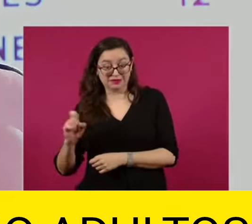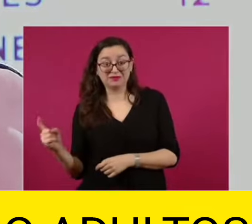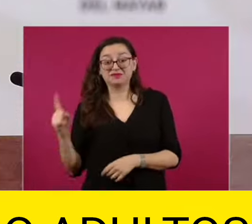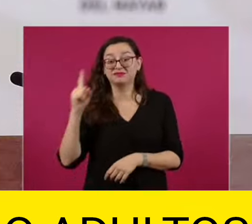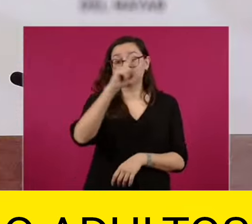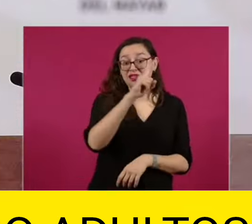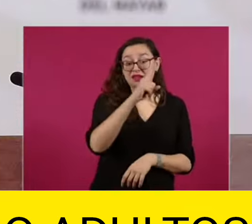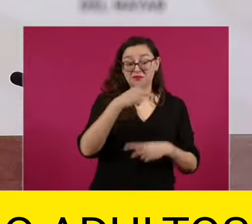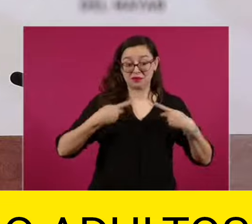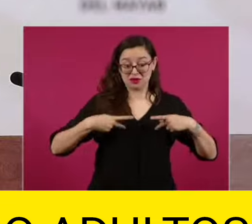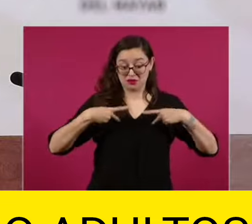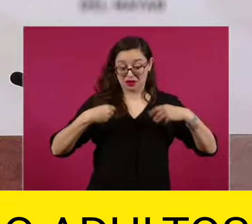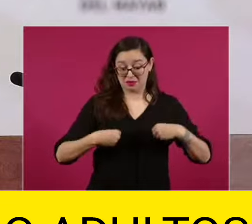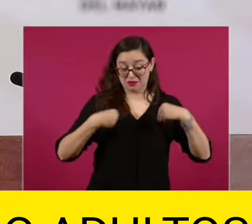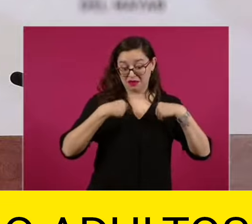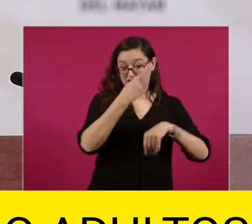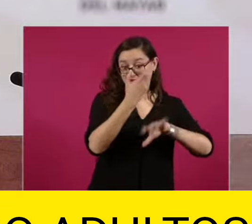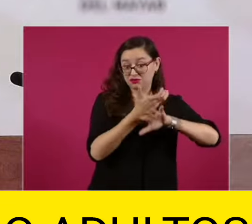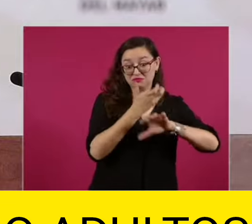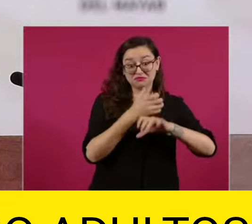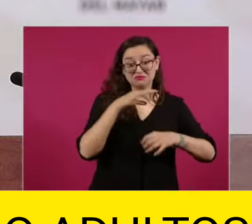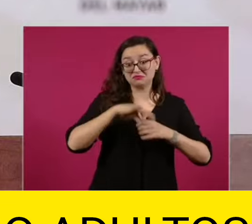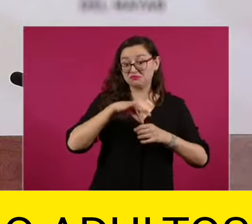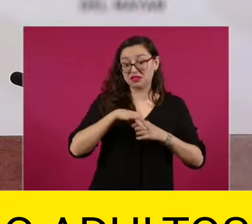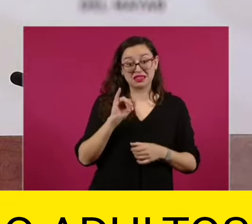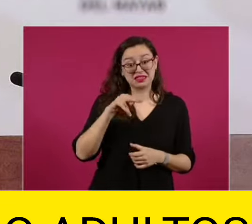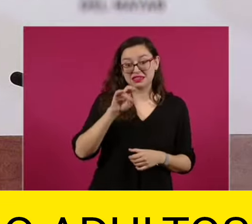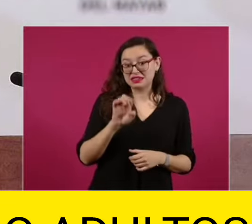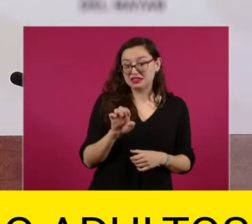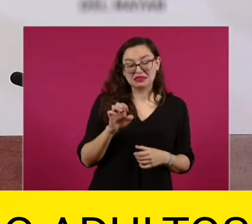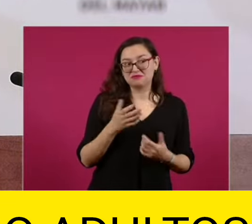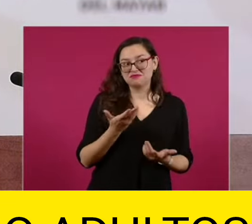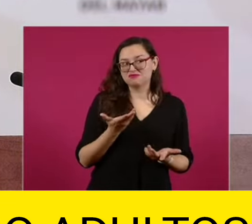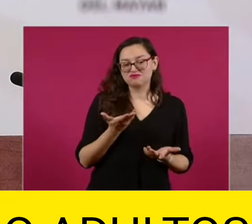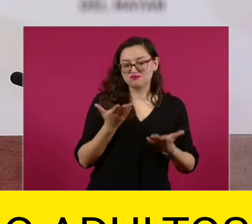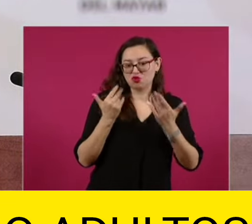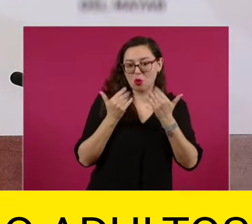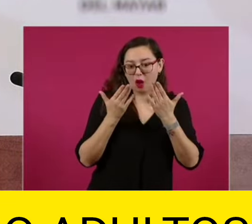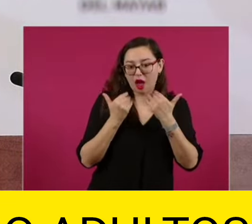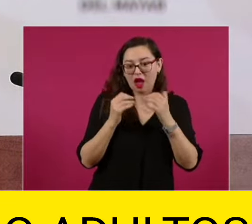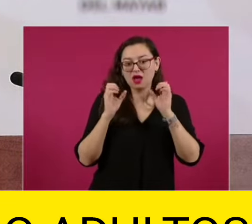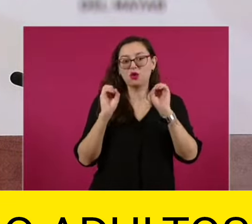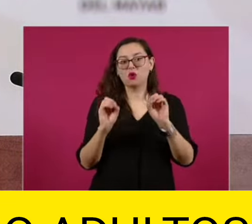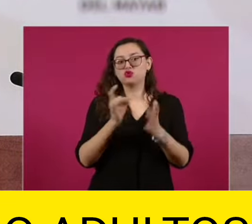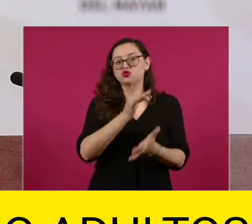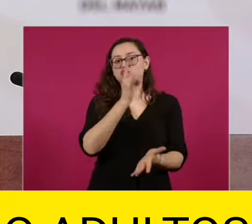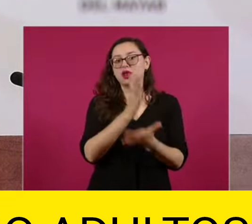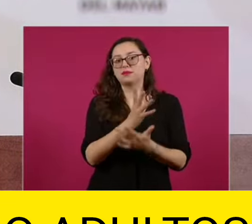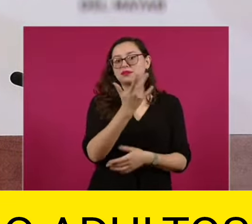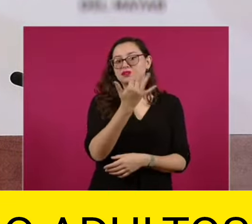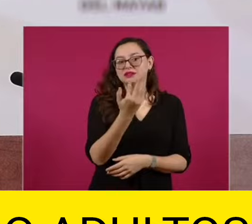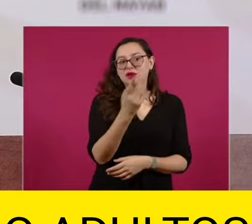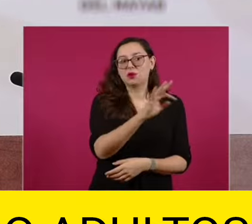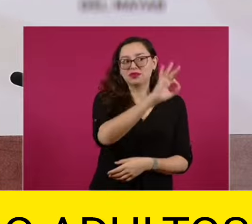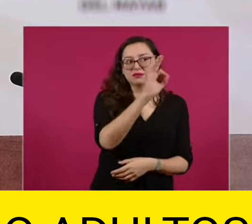una identificación, como una de varias, pero es una estrategia, un análisis que se va a poner a